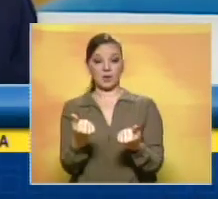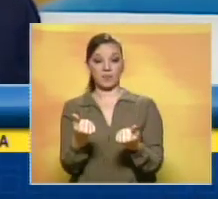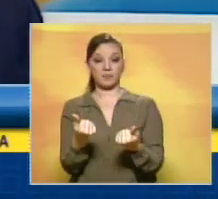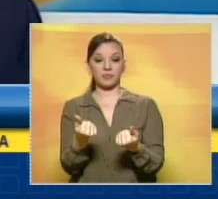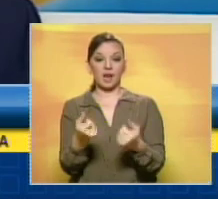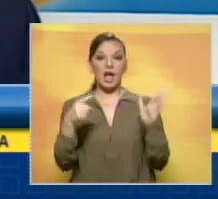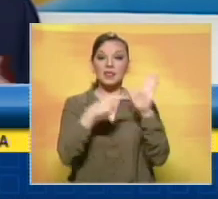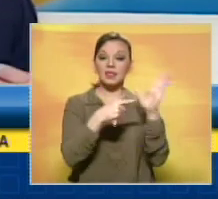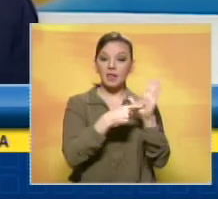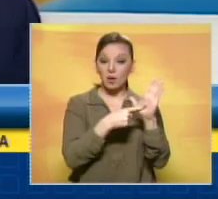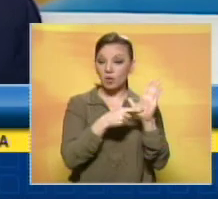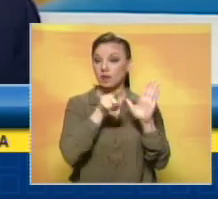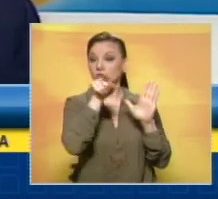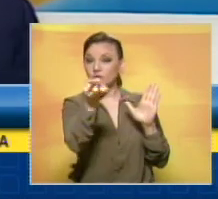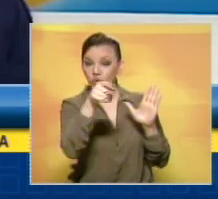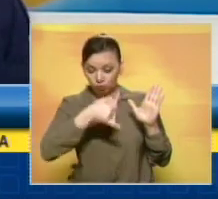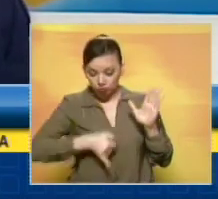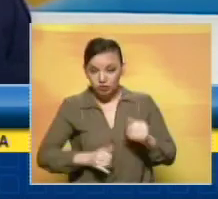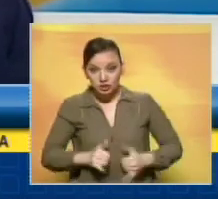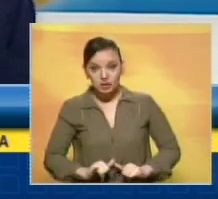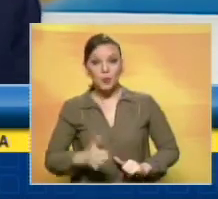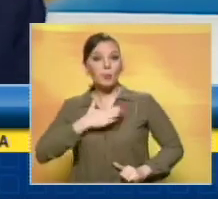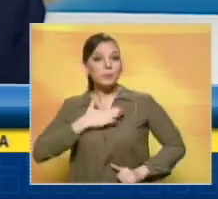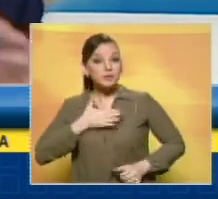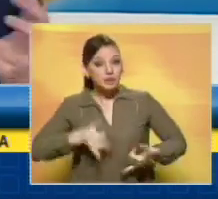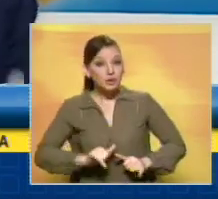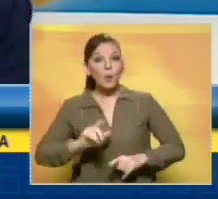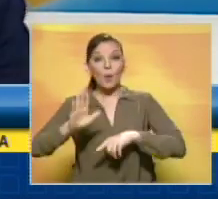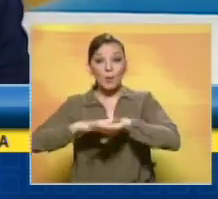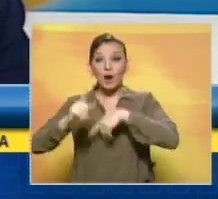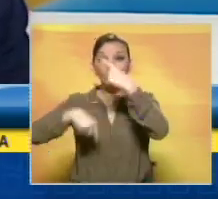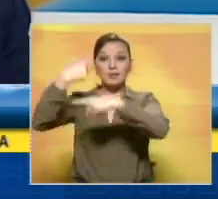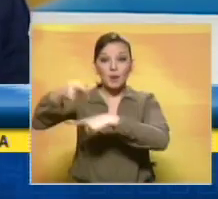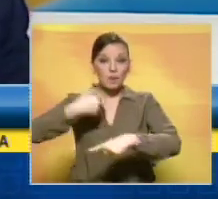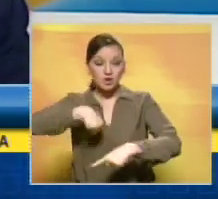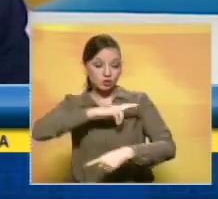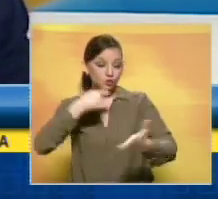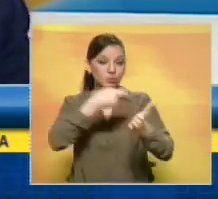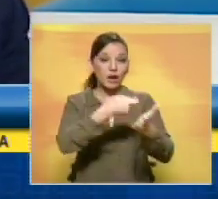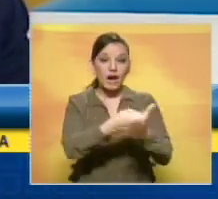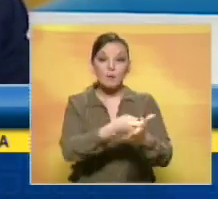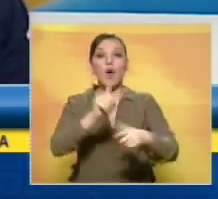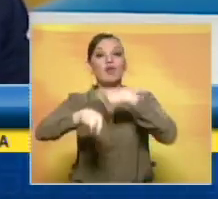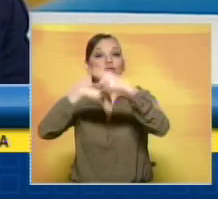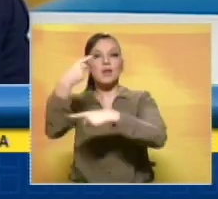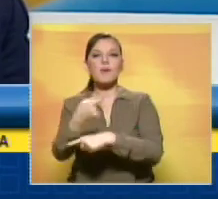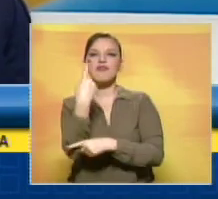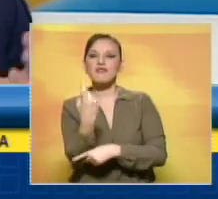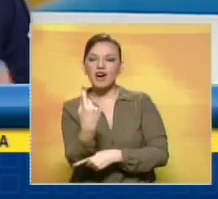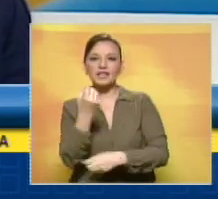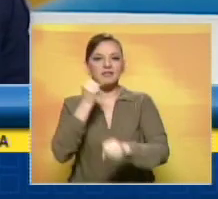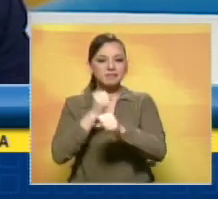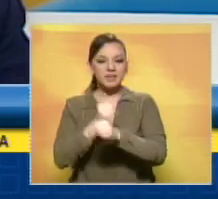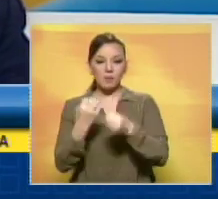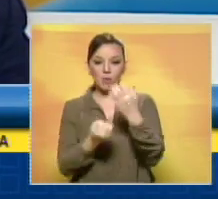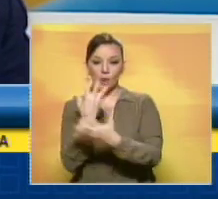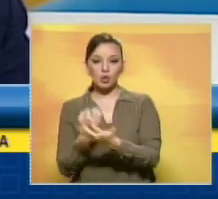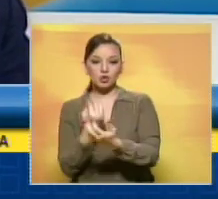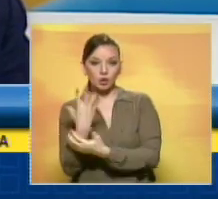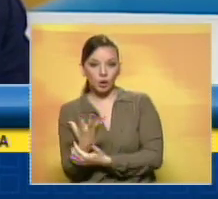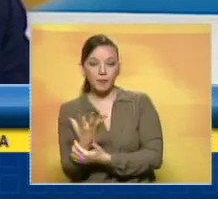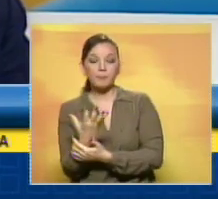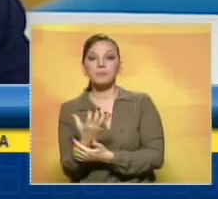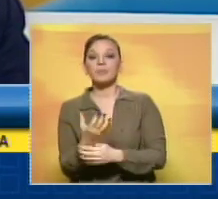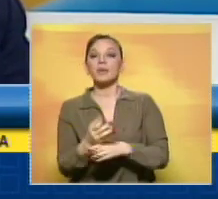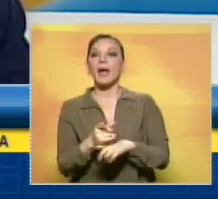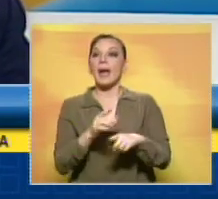tus hijos y mis hijos porque la vamos a terminar pagando, y después el problema global, que es más importante, que es la falta de productividad. De manera que, más